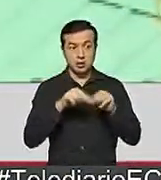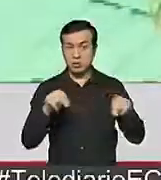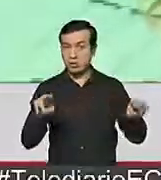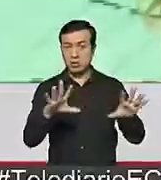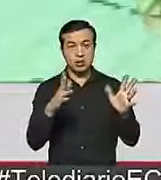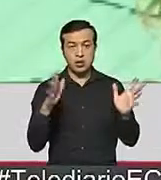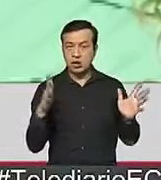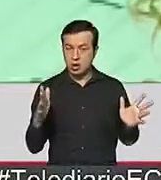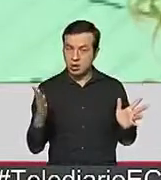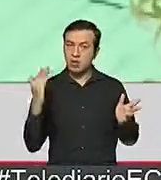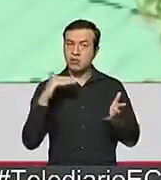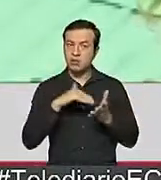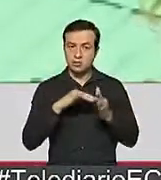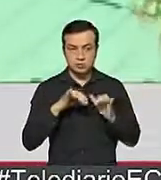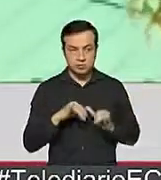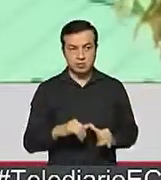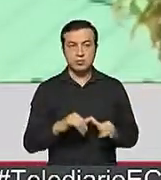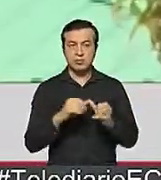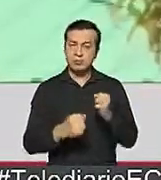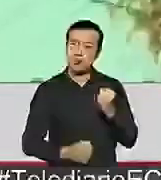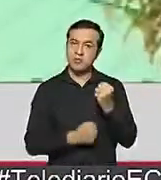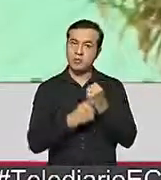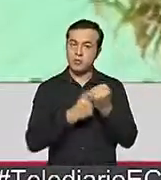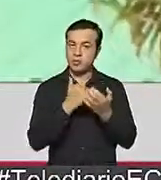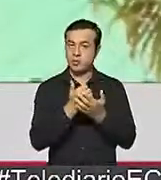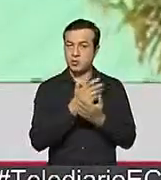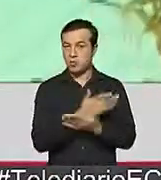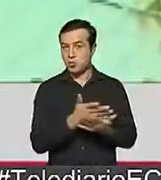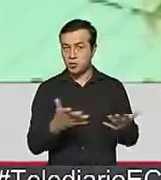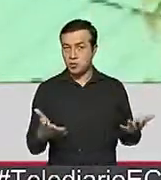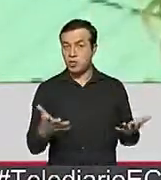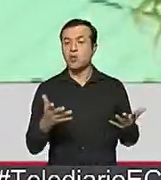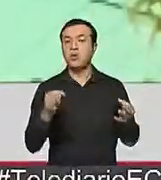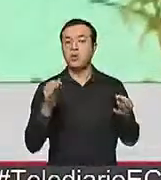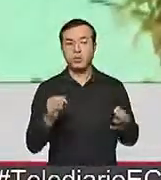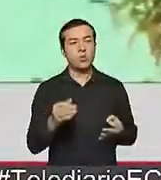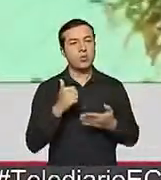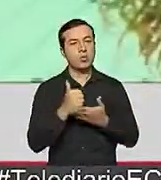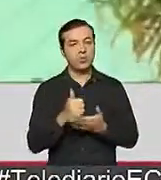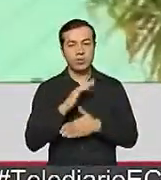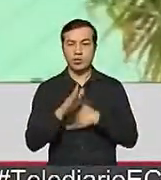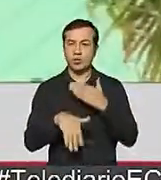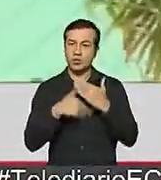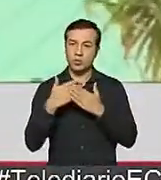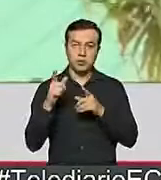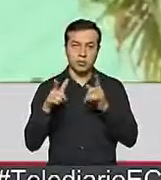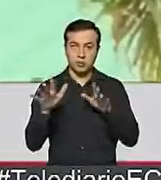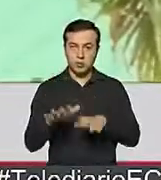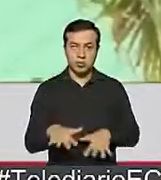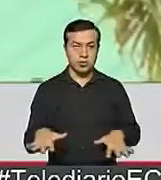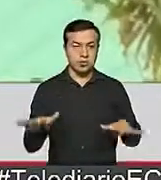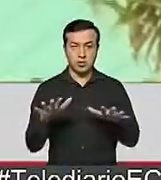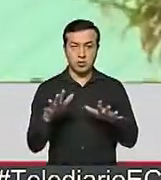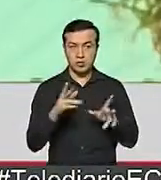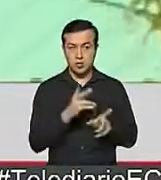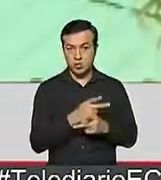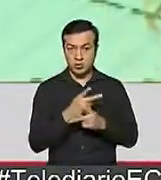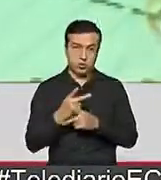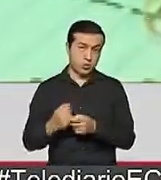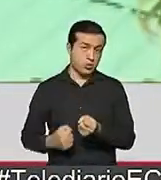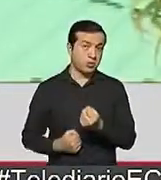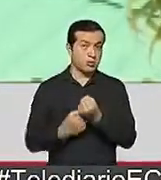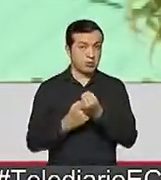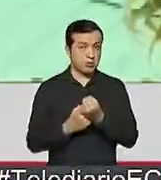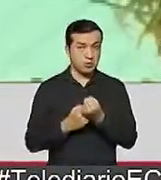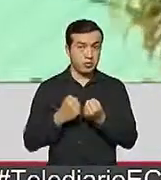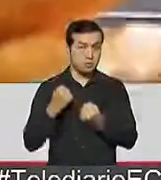ambientales, regenera en lugar de deforestar. Es un cultivo de beneficio para todos los que somos parte de la cadena. Y esto no es